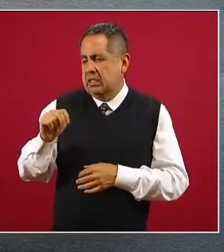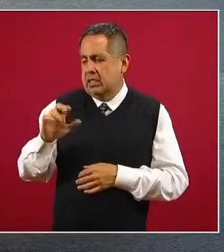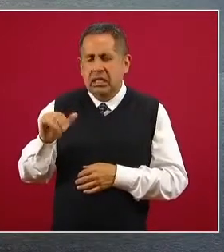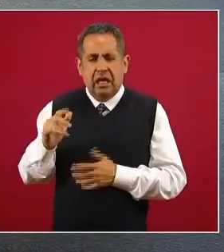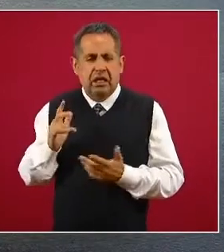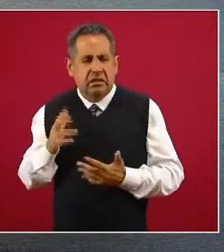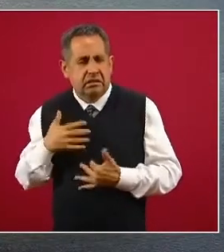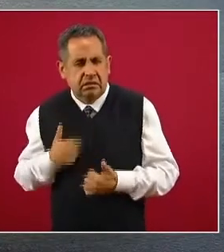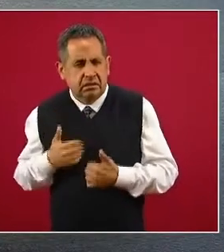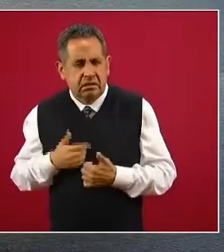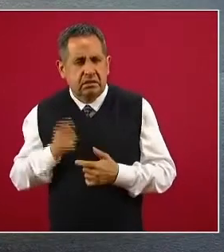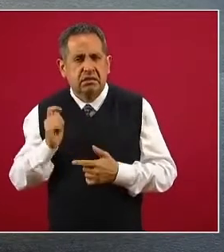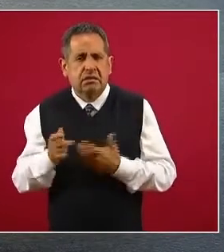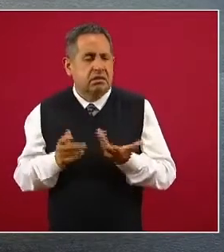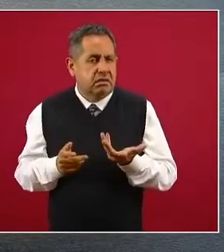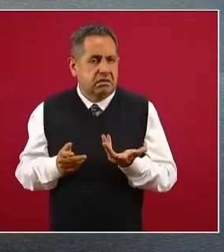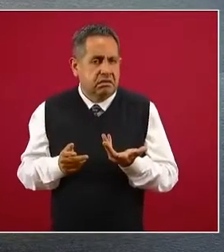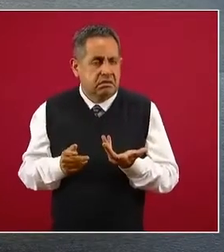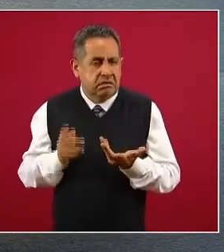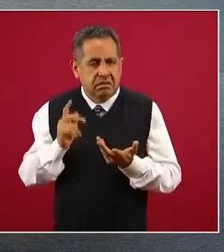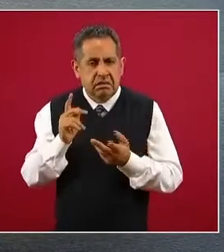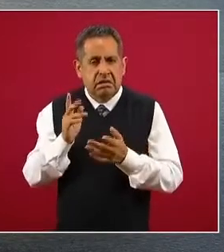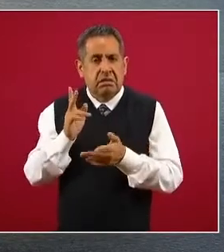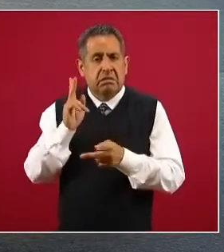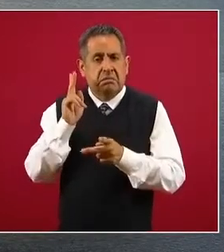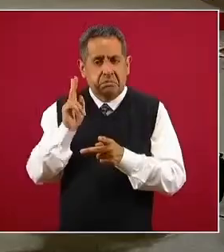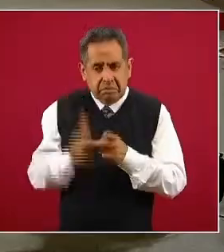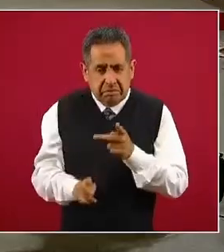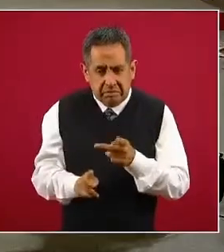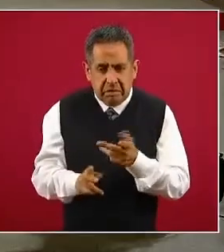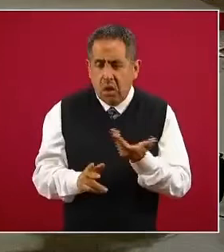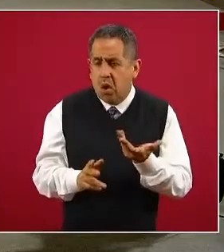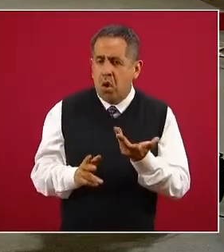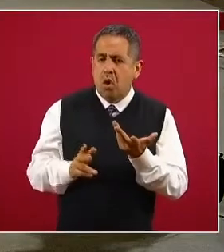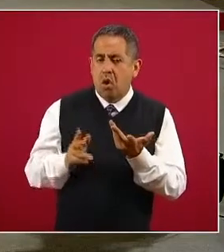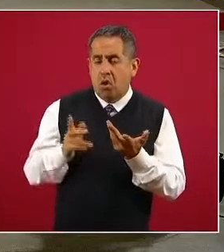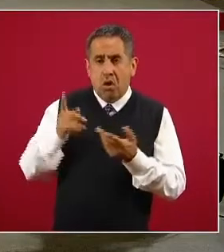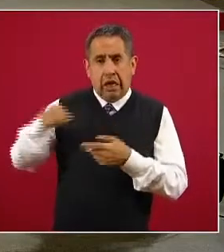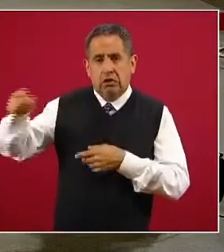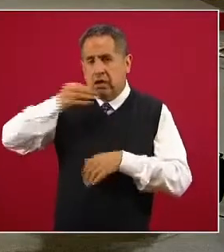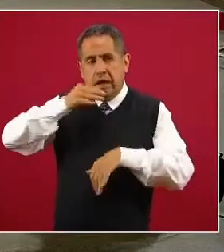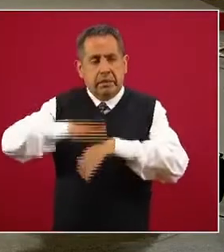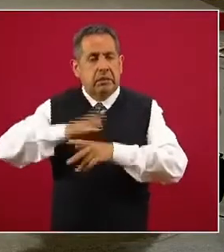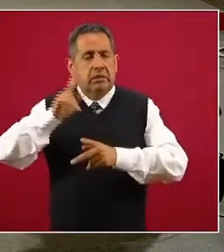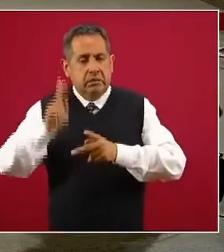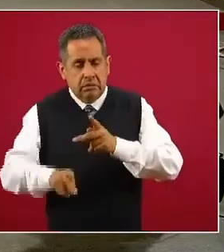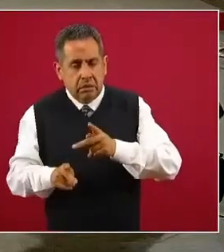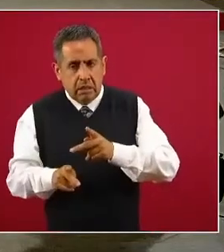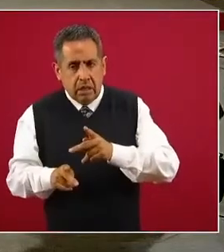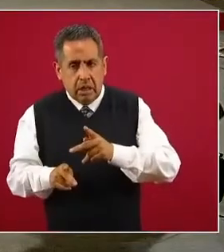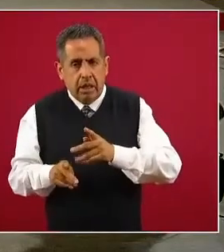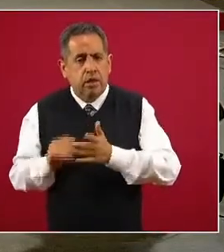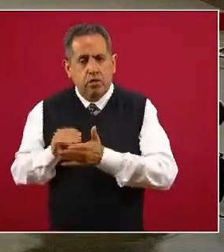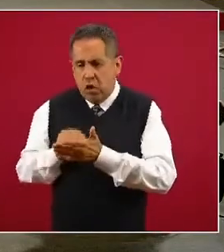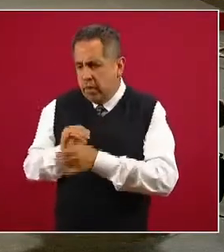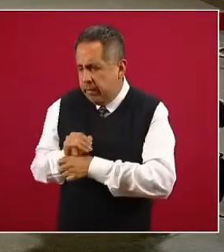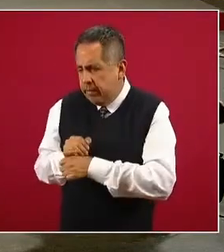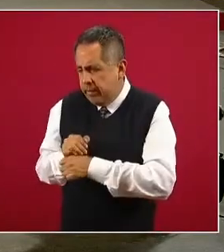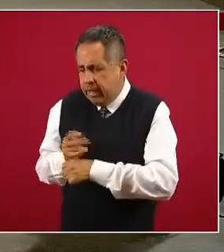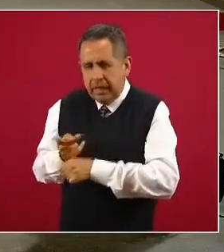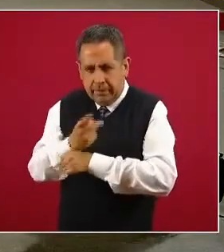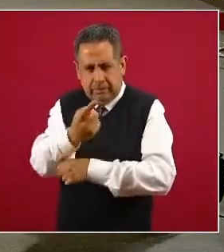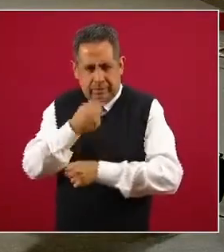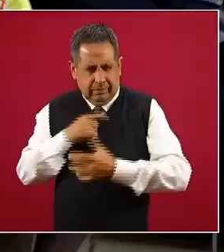entiendo entonces, por lo que está diciendo, que se suspende, bueno, más bien ellos anunciaron que se suspende mientras se investiga esto que